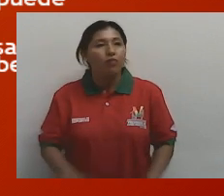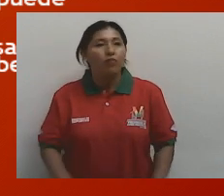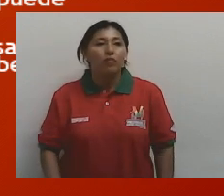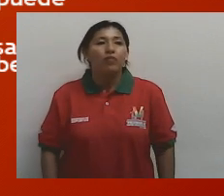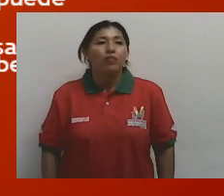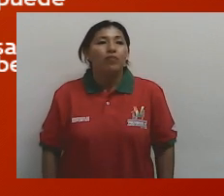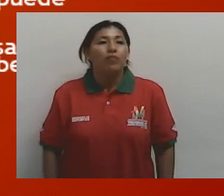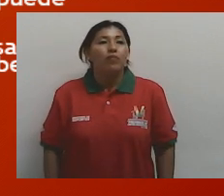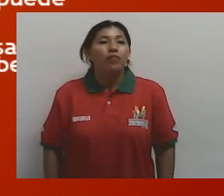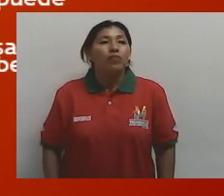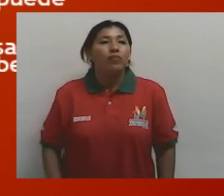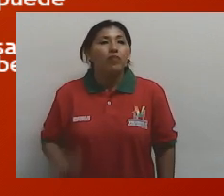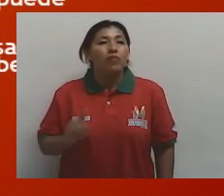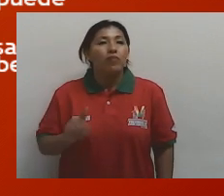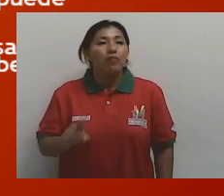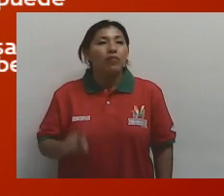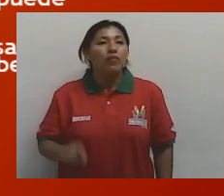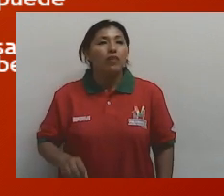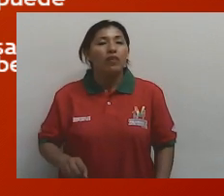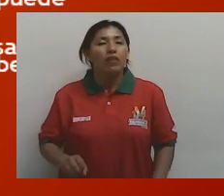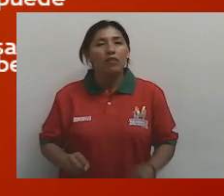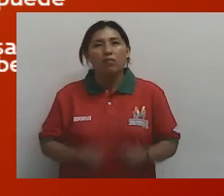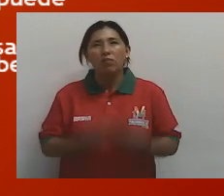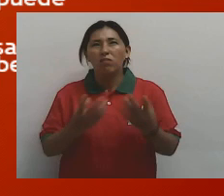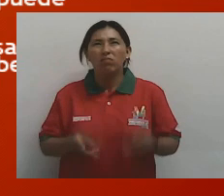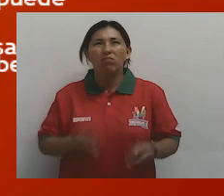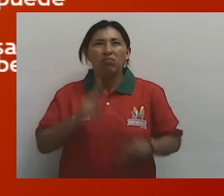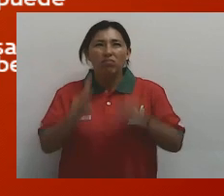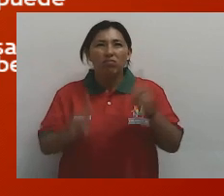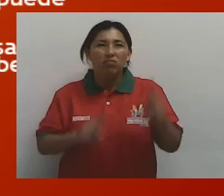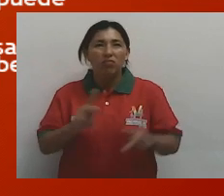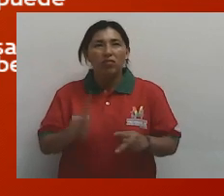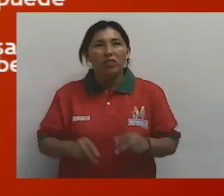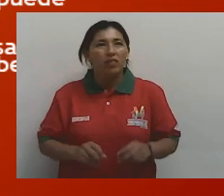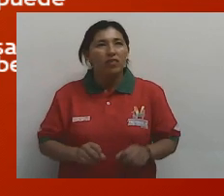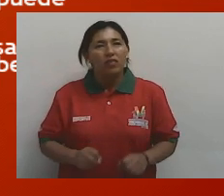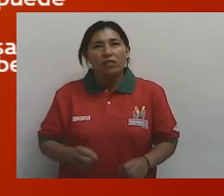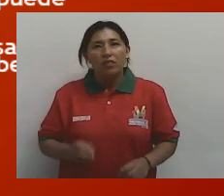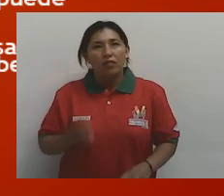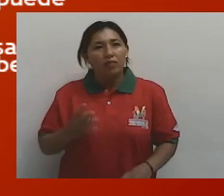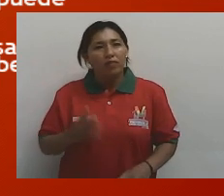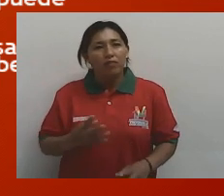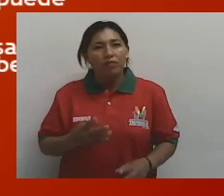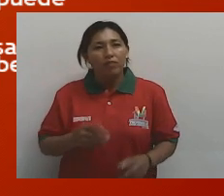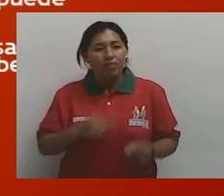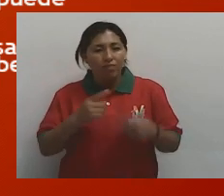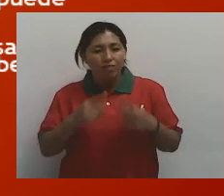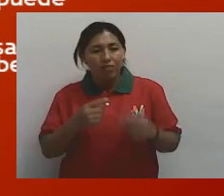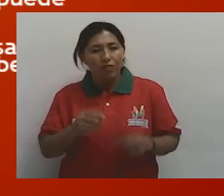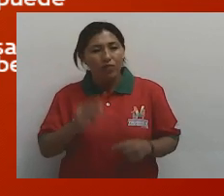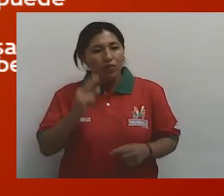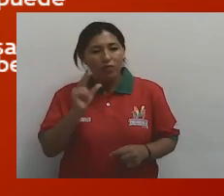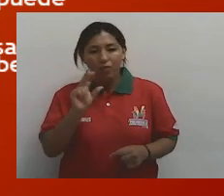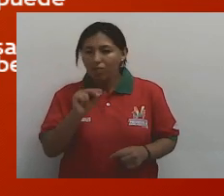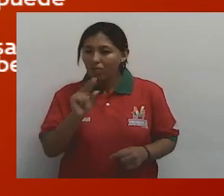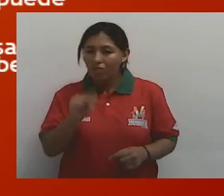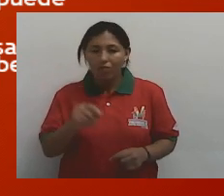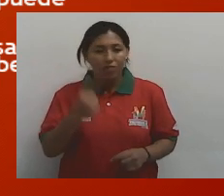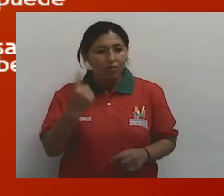Ese punto mayormente mucha gente lo ha interpretado indicando de que ya no se puede aumentar a un